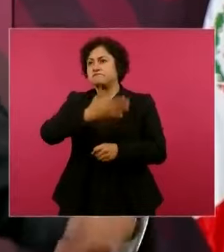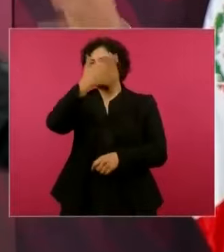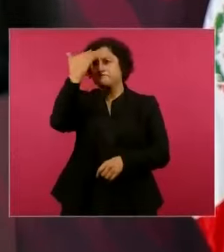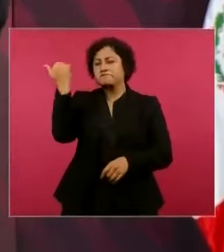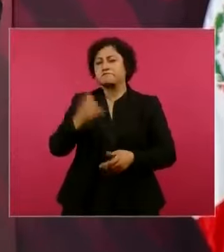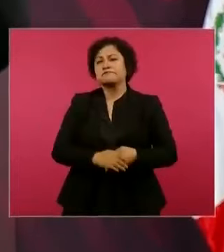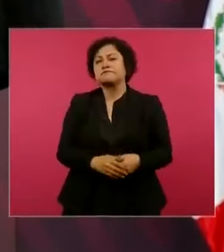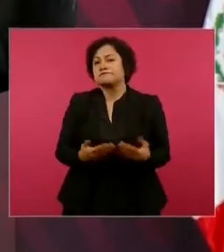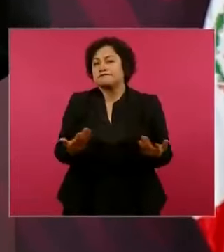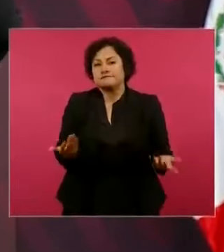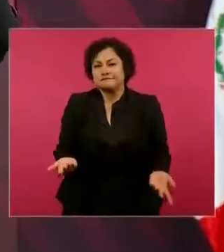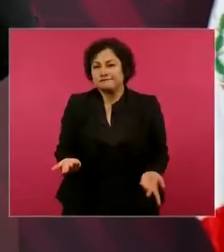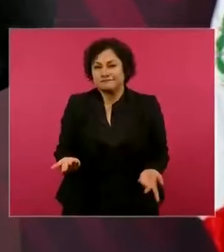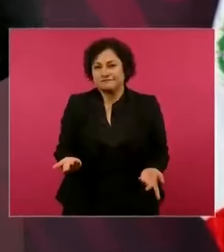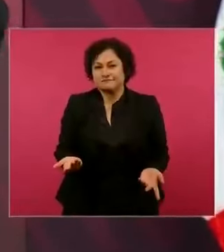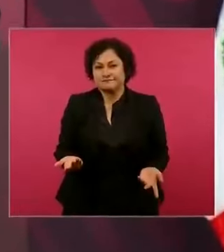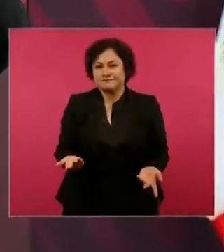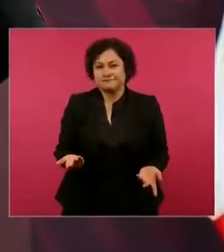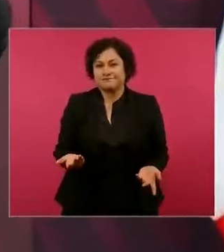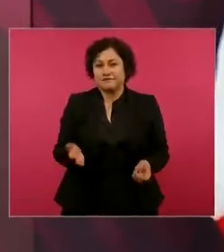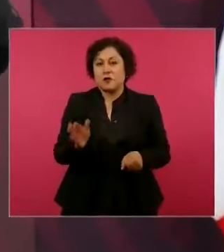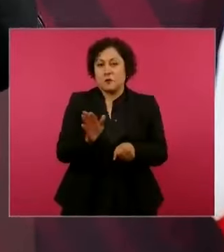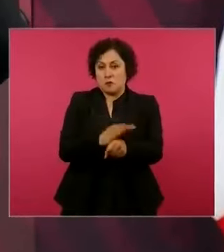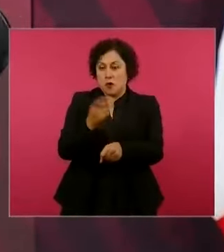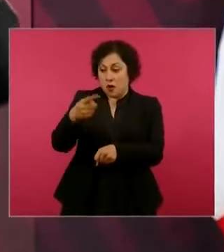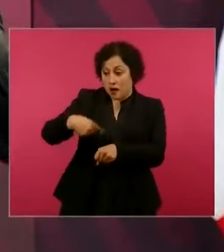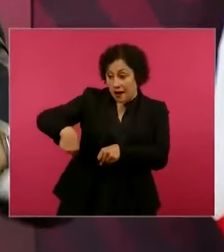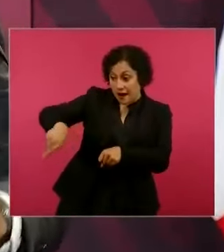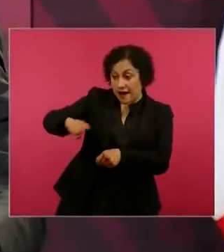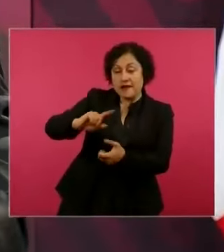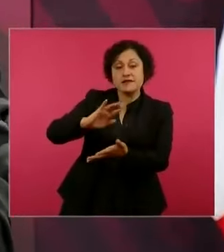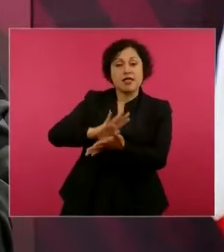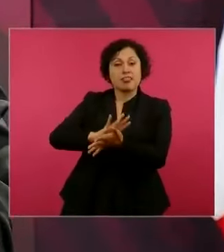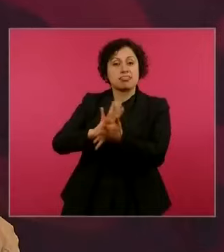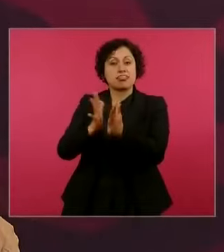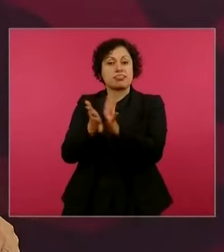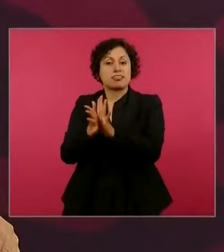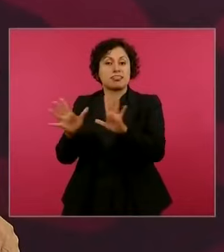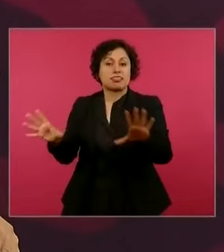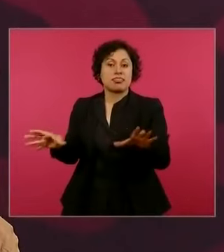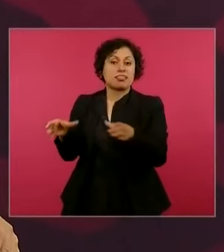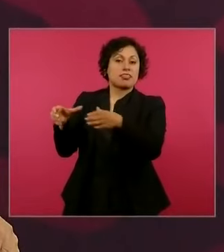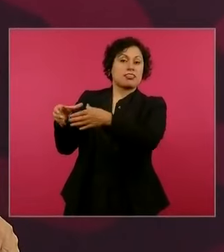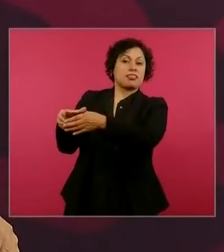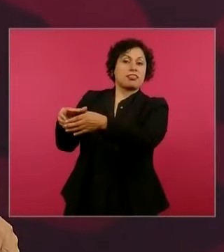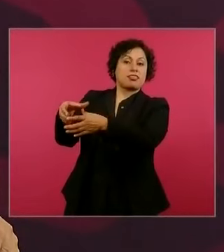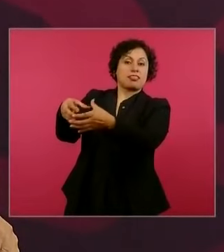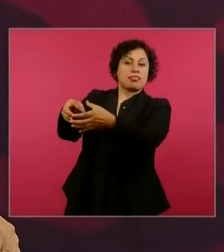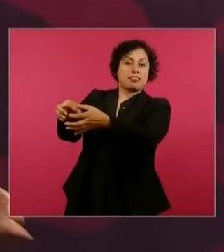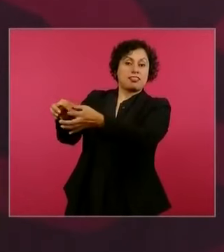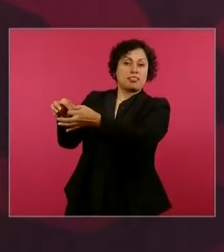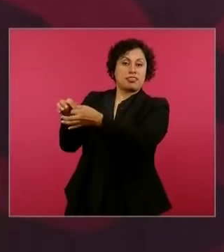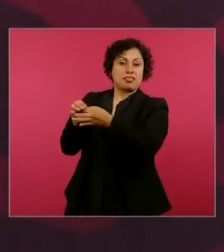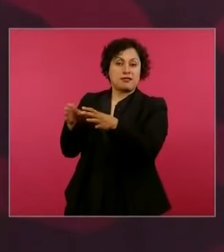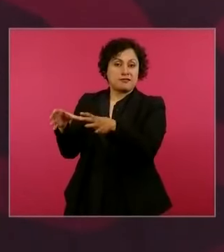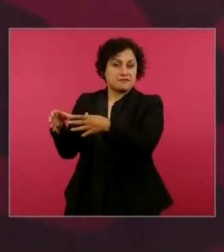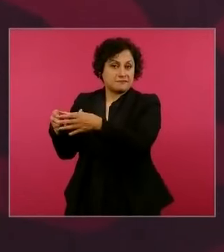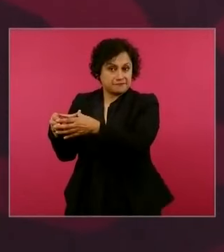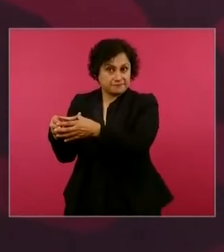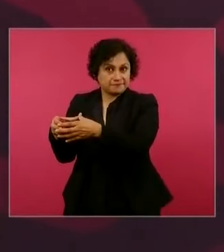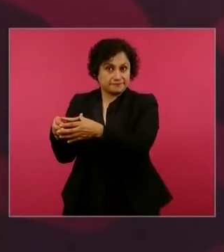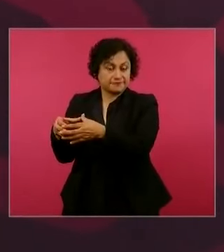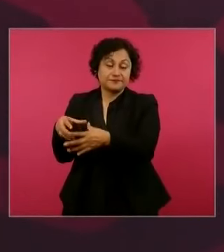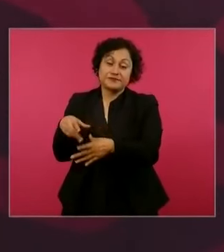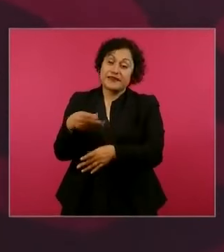esperaba? Yo entiendo y lo sé, vivo en este país, que no necesitas una maestría, un doctorado, un postdoctorado